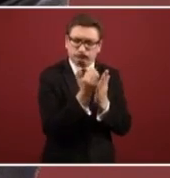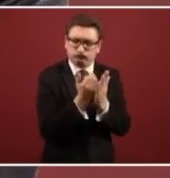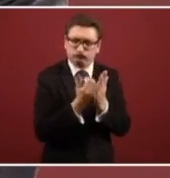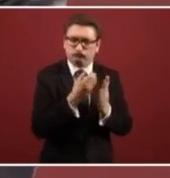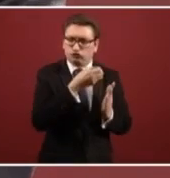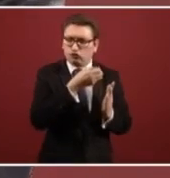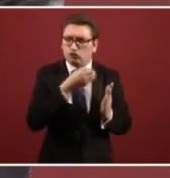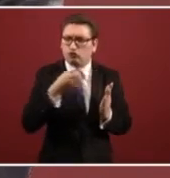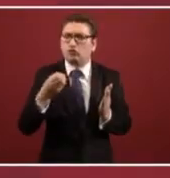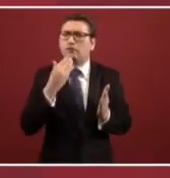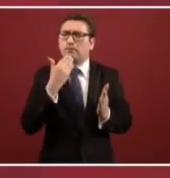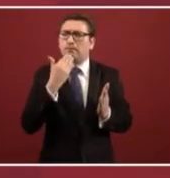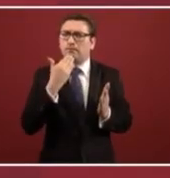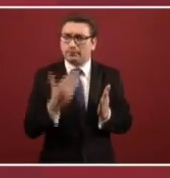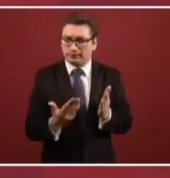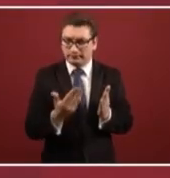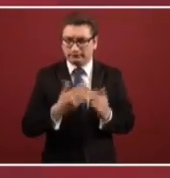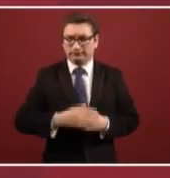estructurado.